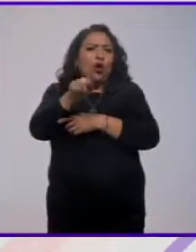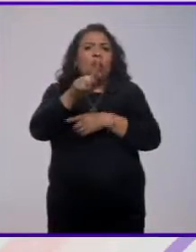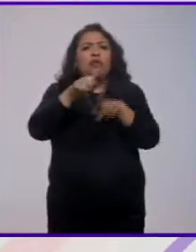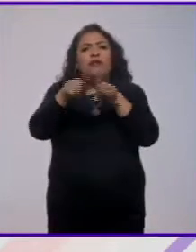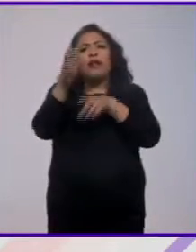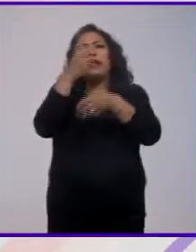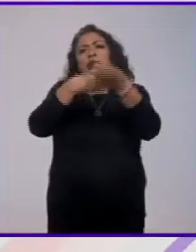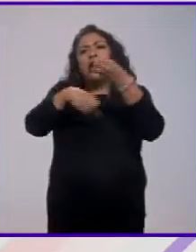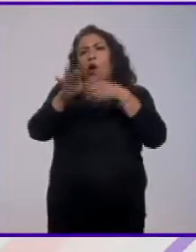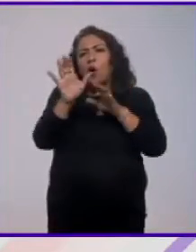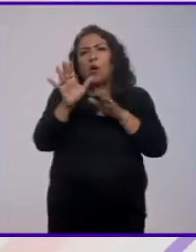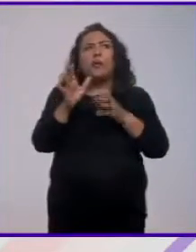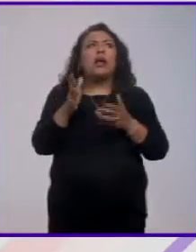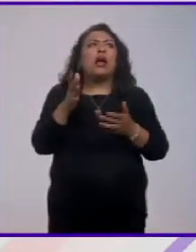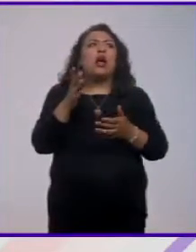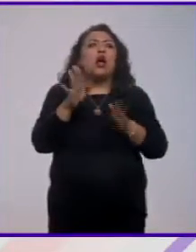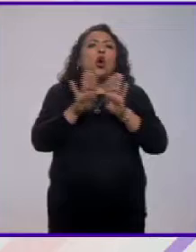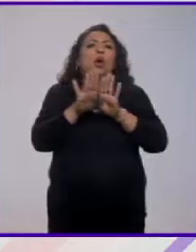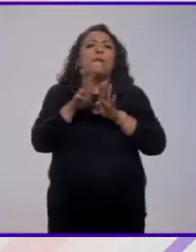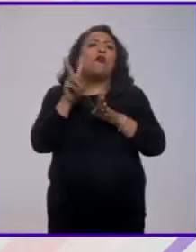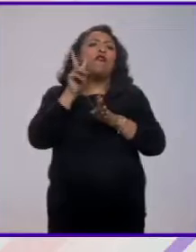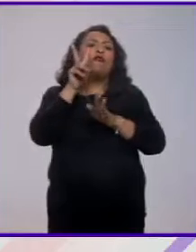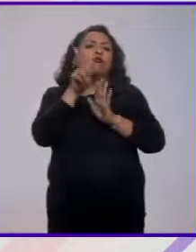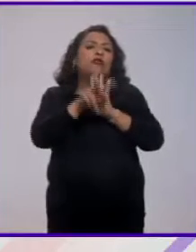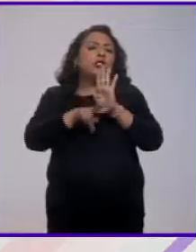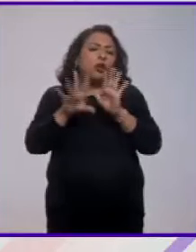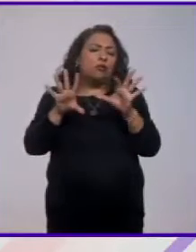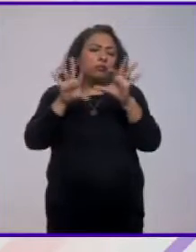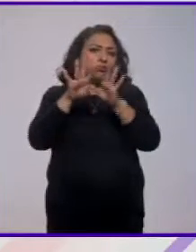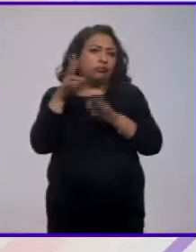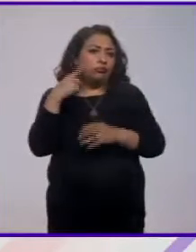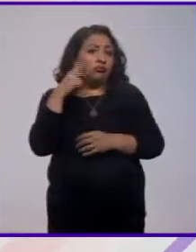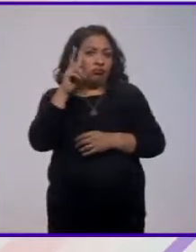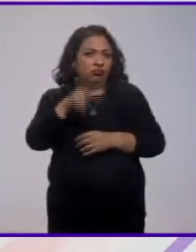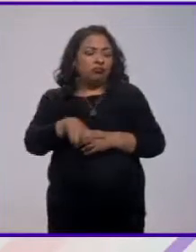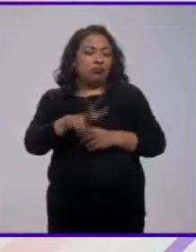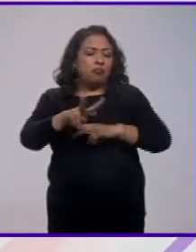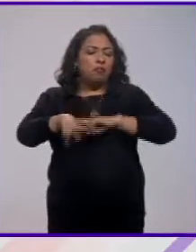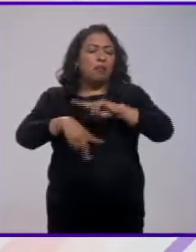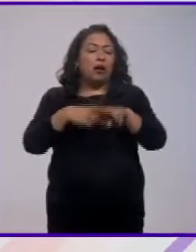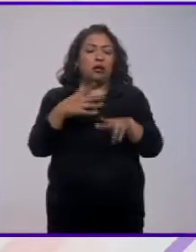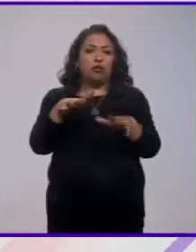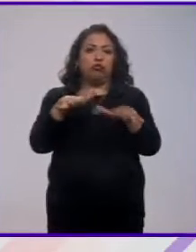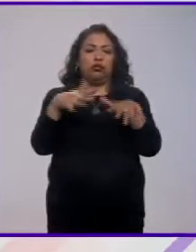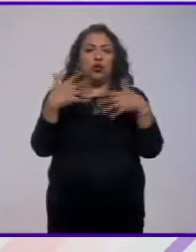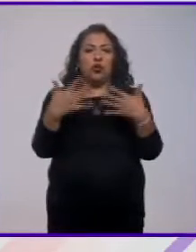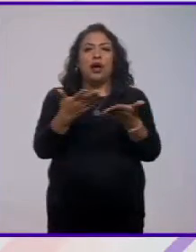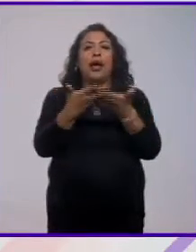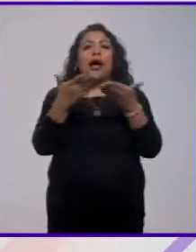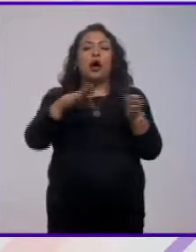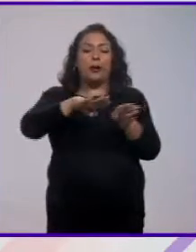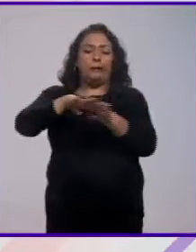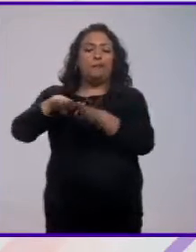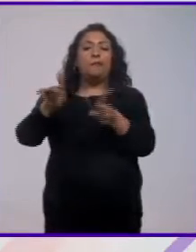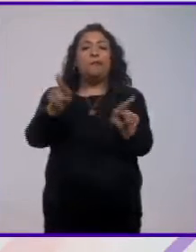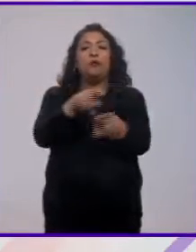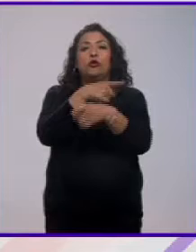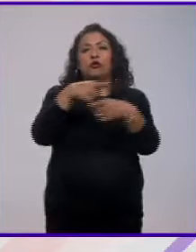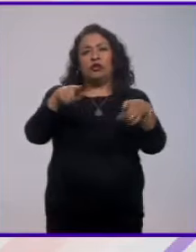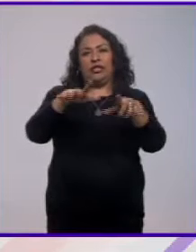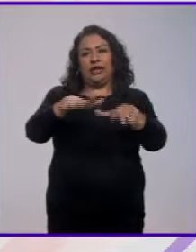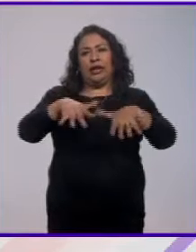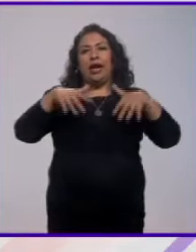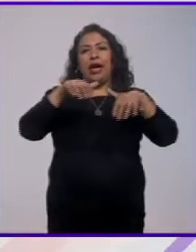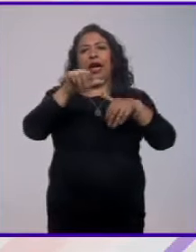obras en un soporte audiovisual. Así que no se lo pierdan, es verdaderamente impresionante. Ahora vamos a un concierto que hubo en el auditorio